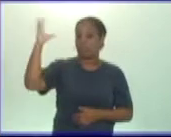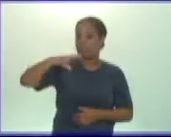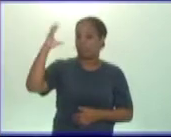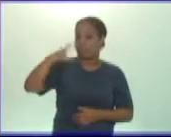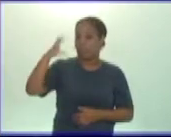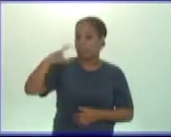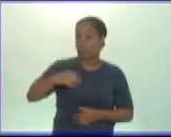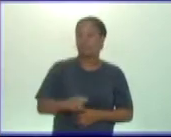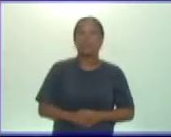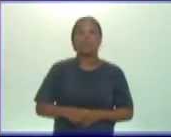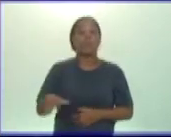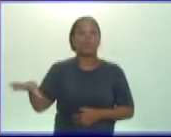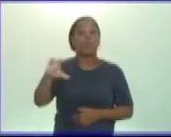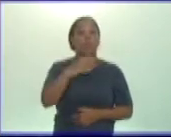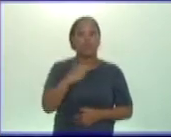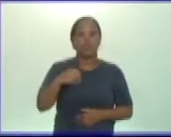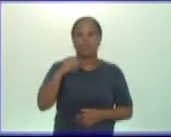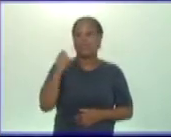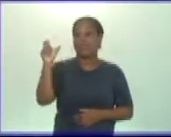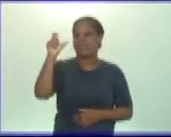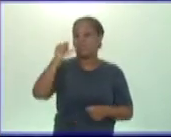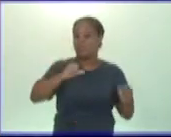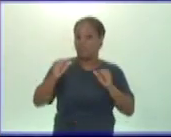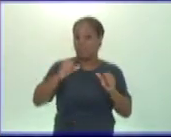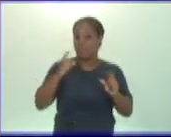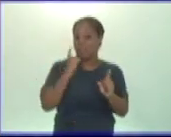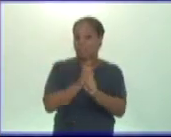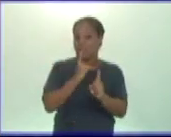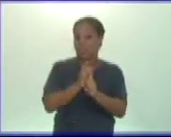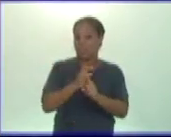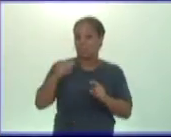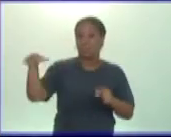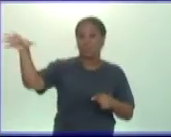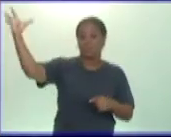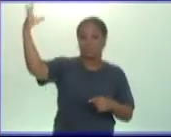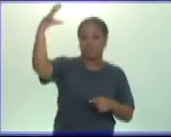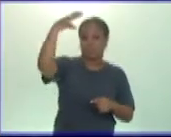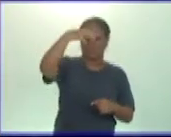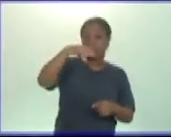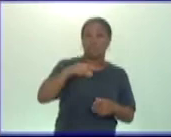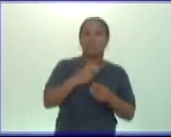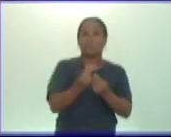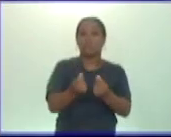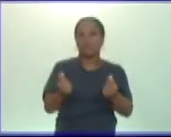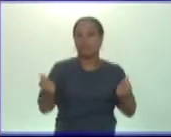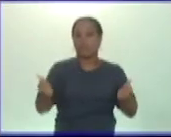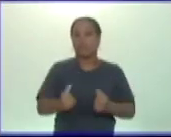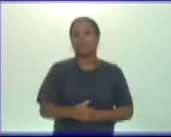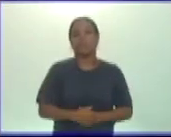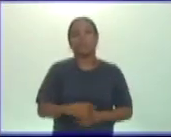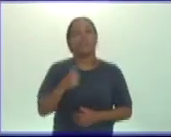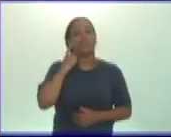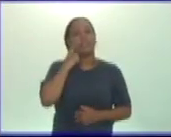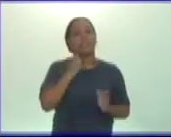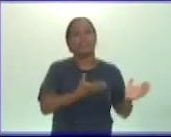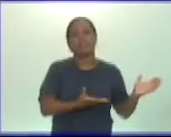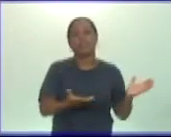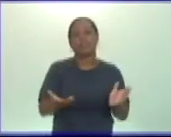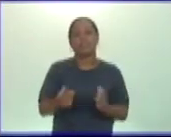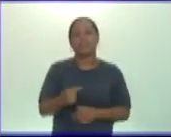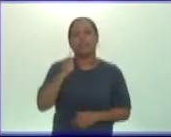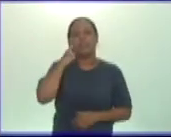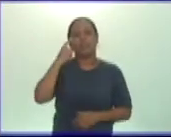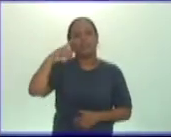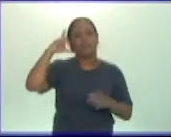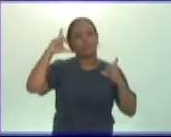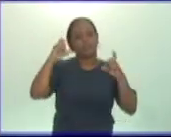óxidos que se encuentran en el ambiente son atraídos y de manera eficaz caen sobre la superficie terrestre. Te invito entonces a que observe la siguiente